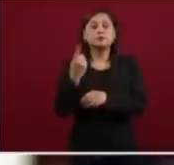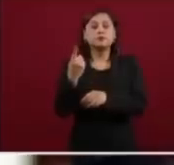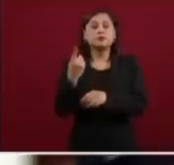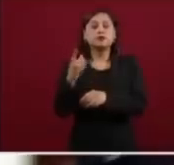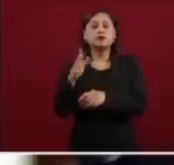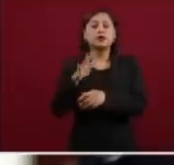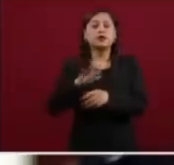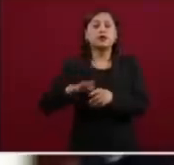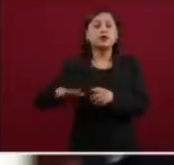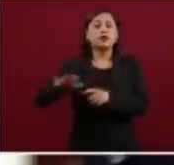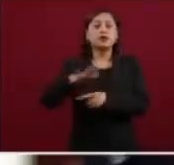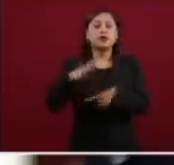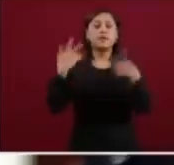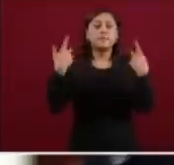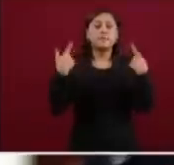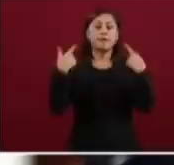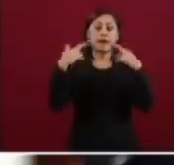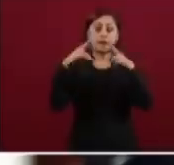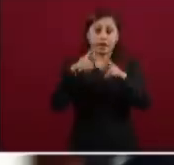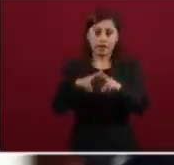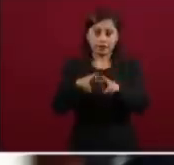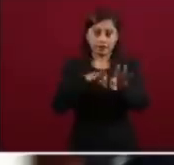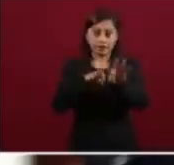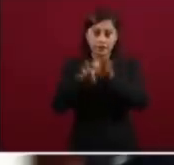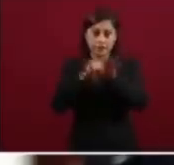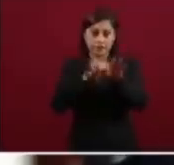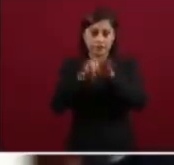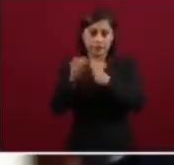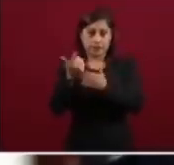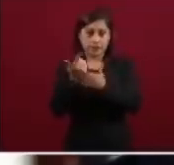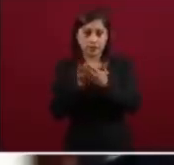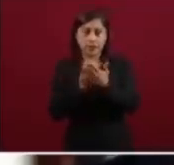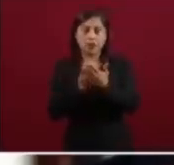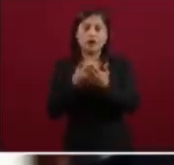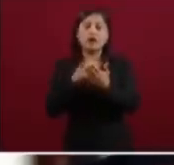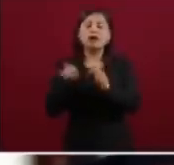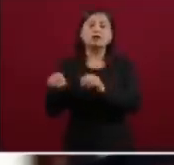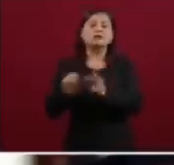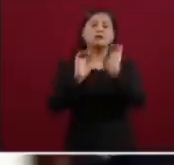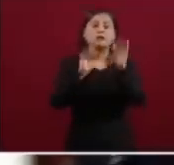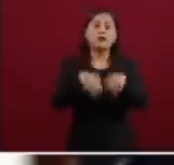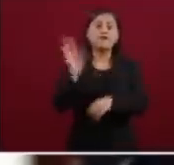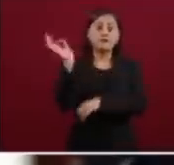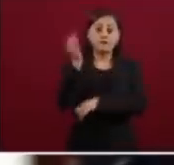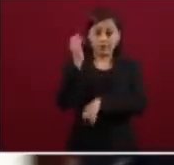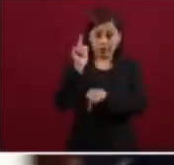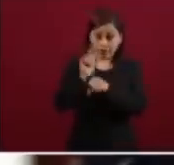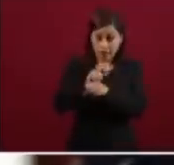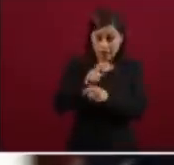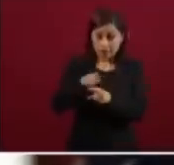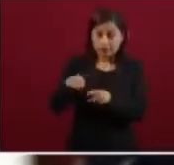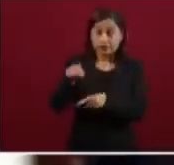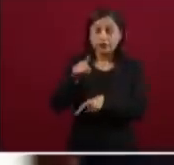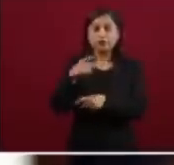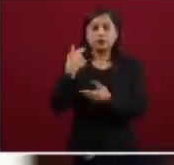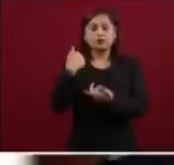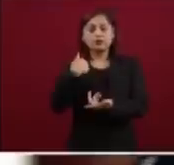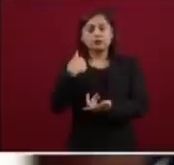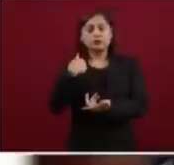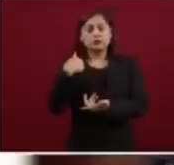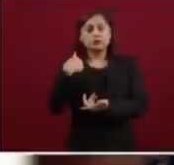de los maestros le preguntamos cómo ha avanzado el proceso de esta